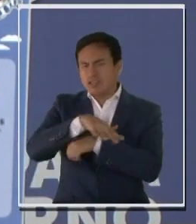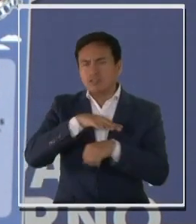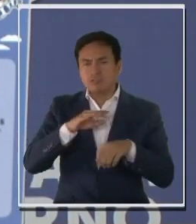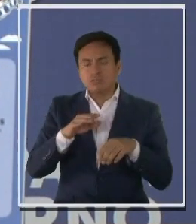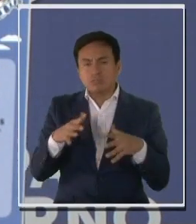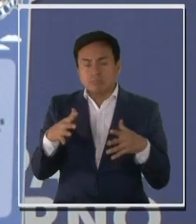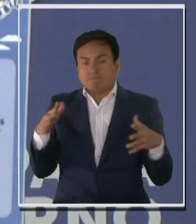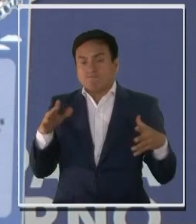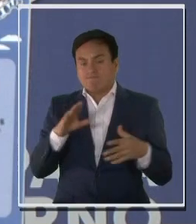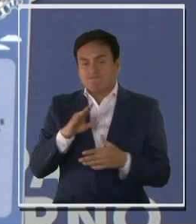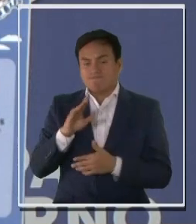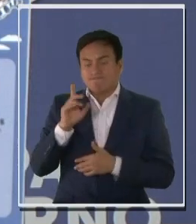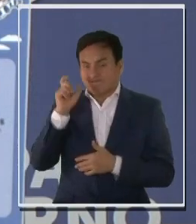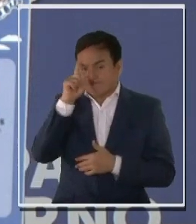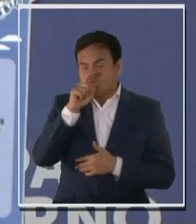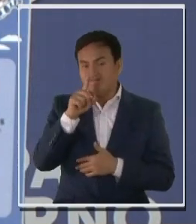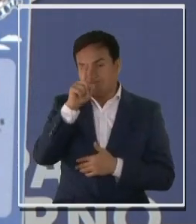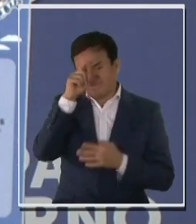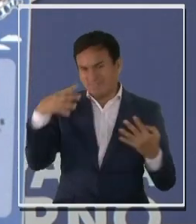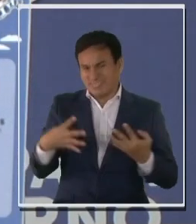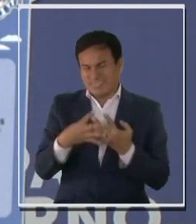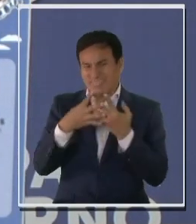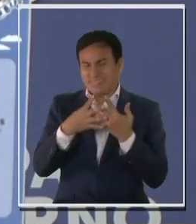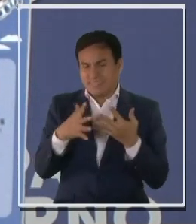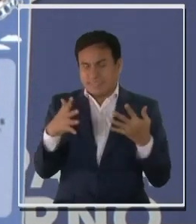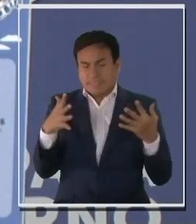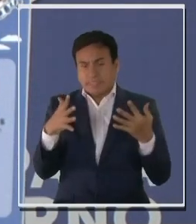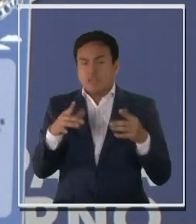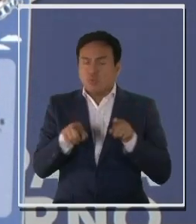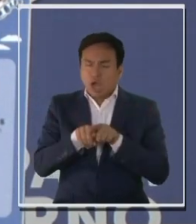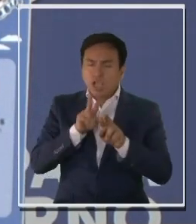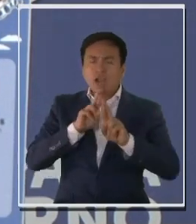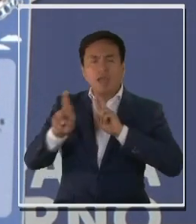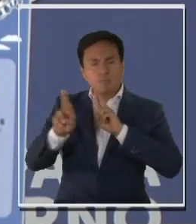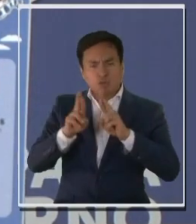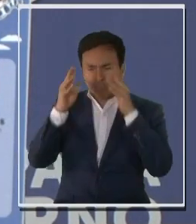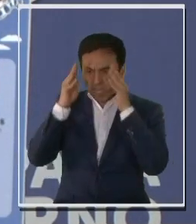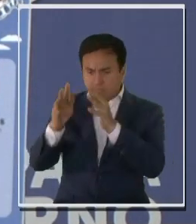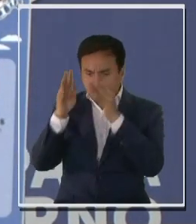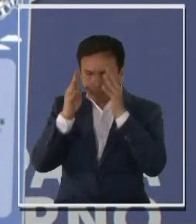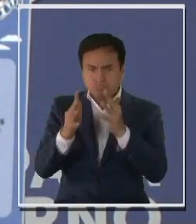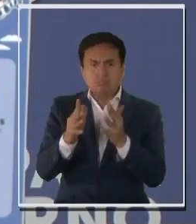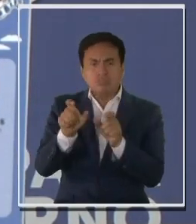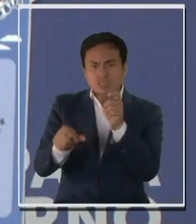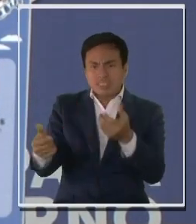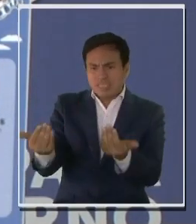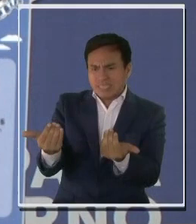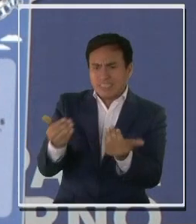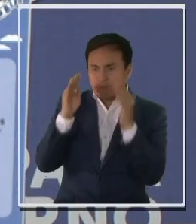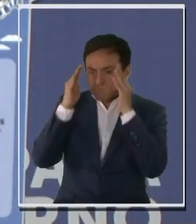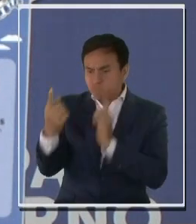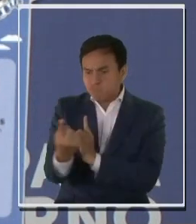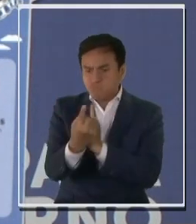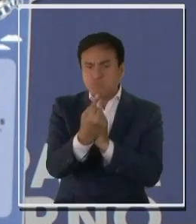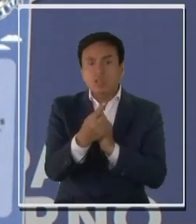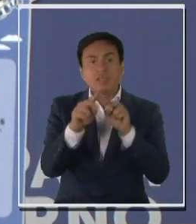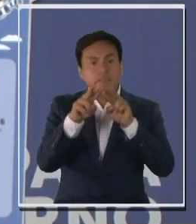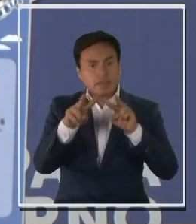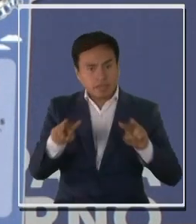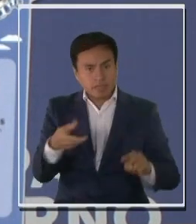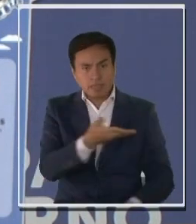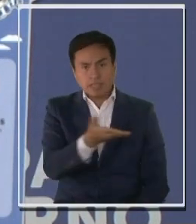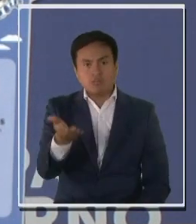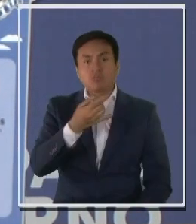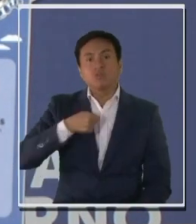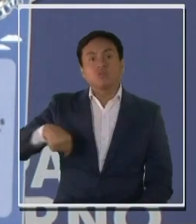tensión de la red asistencial pero que estamos pudiendo responder a los requerimientos de la población que hay que estar tranquilos que